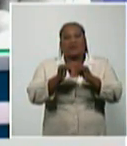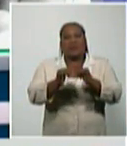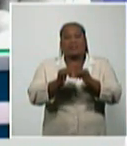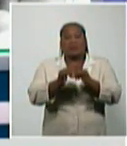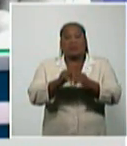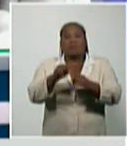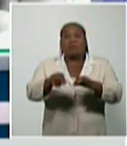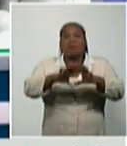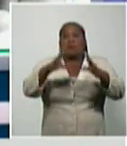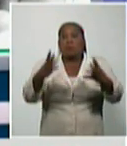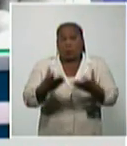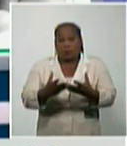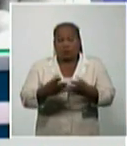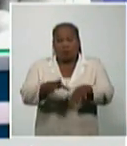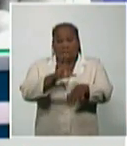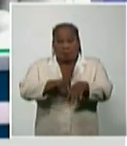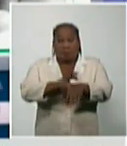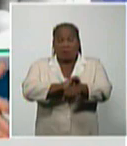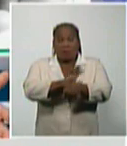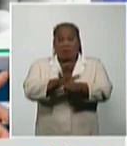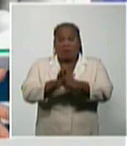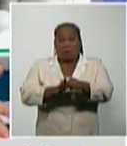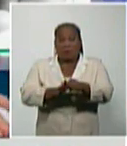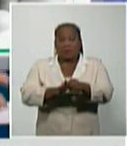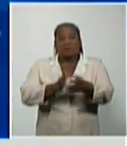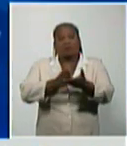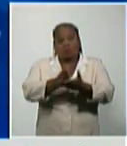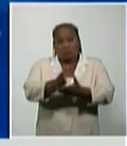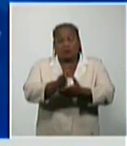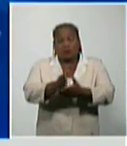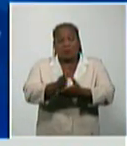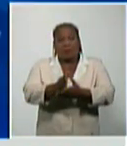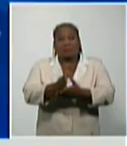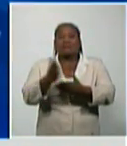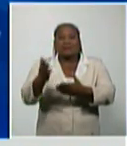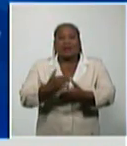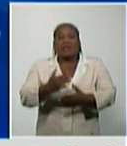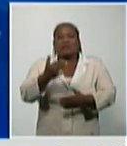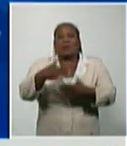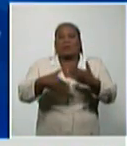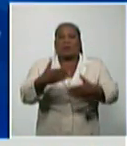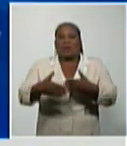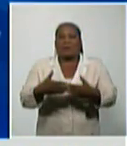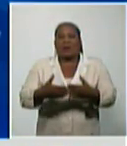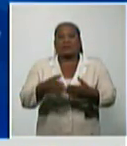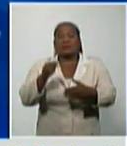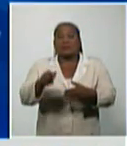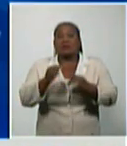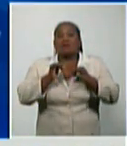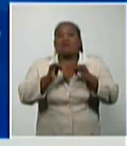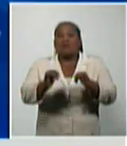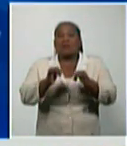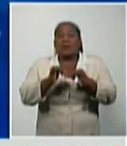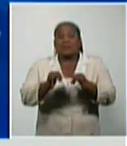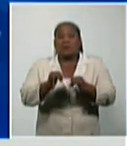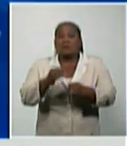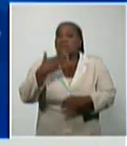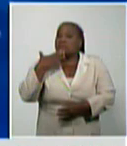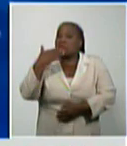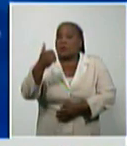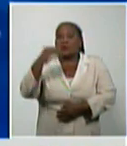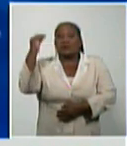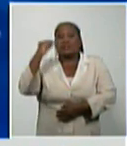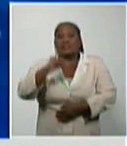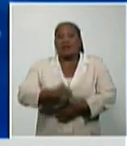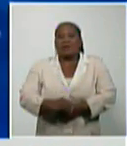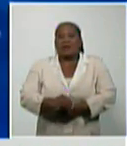la COVID-19 sigue haciendo estragos, doctor, y es una información que siempre también nos complace conocer, sobre